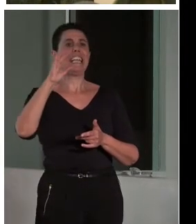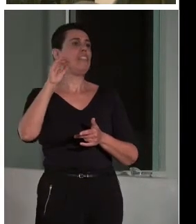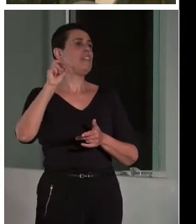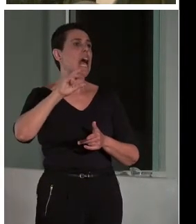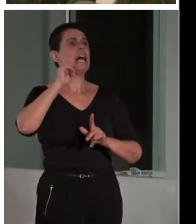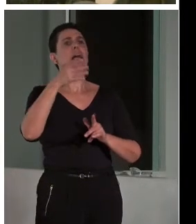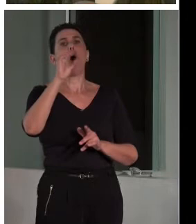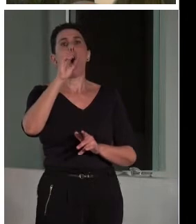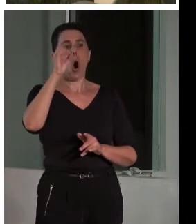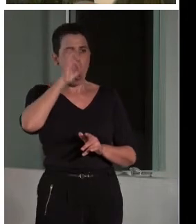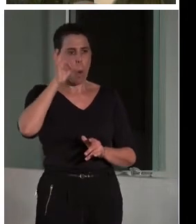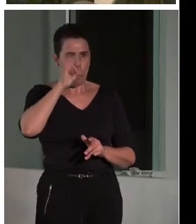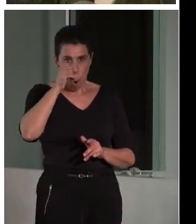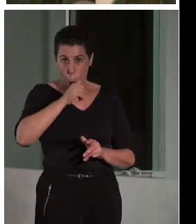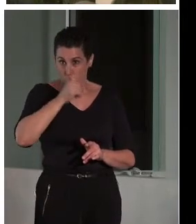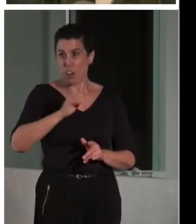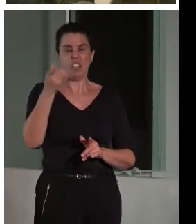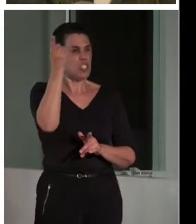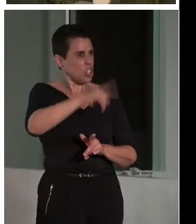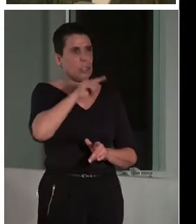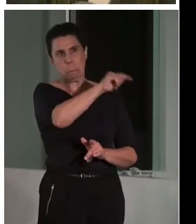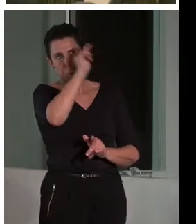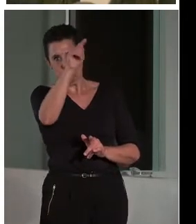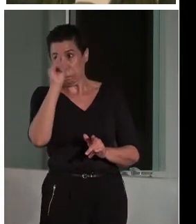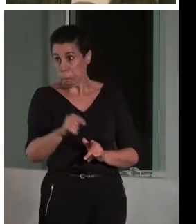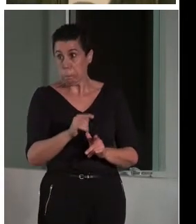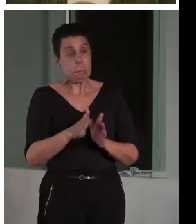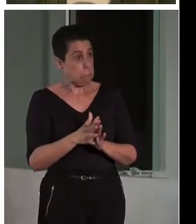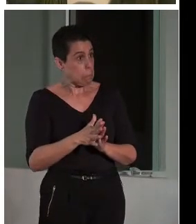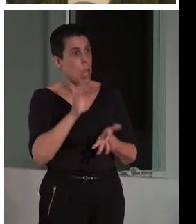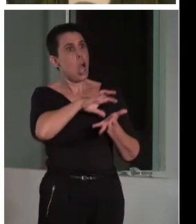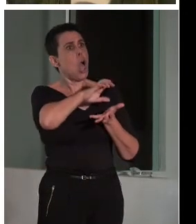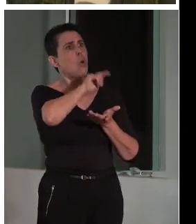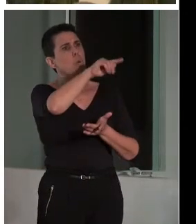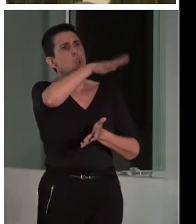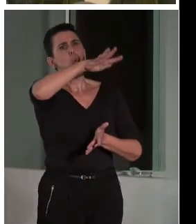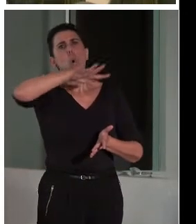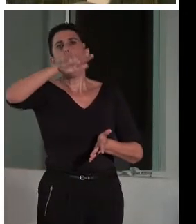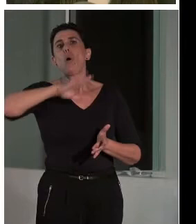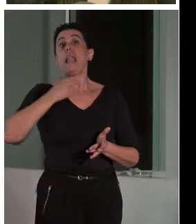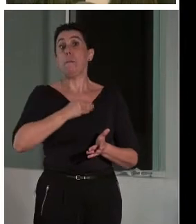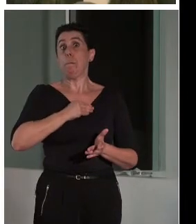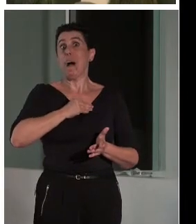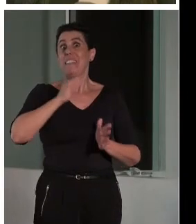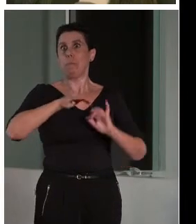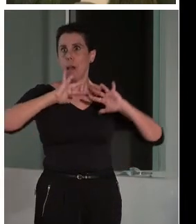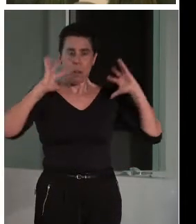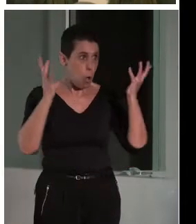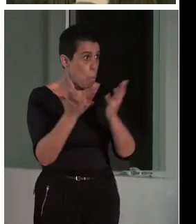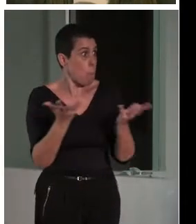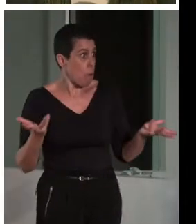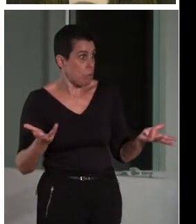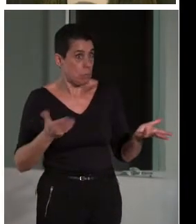personal técnico de los sitios y de otros sitios patrimonio mundial pues nos enseñaron cosas nos ofrecieron tal esto está totalmente